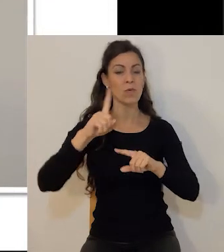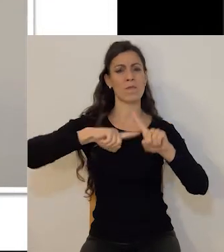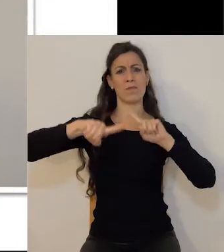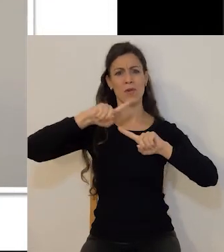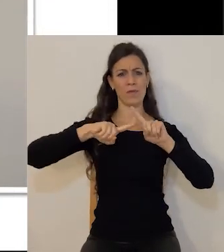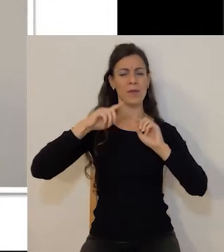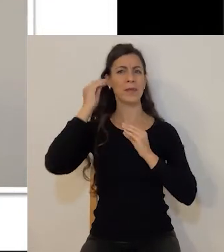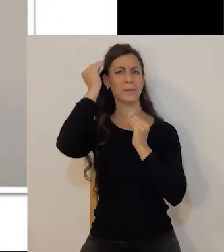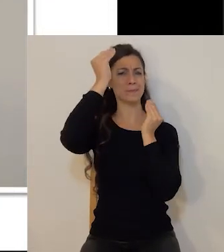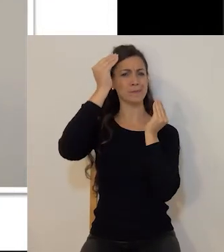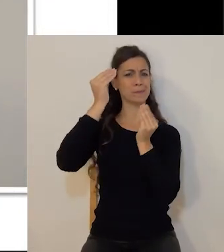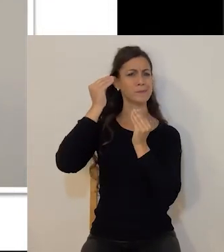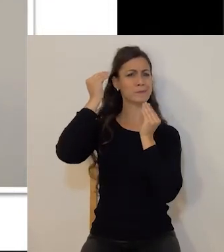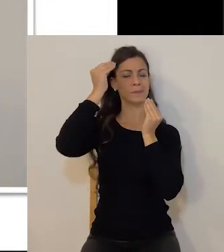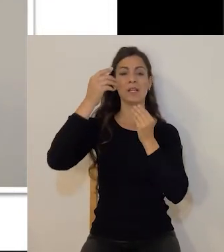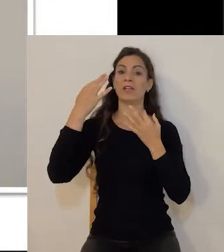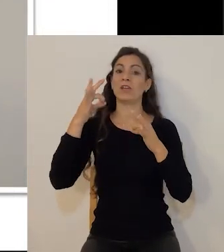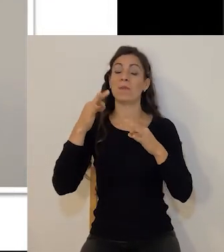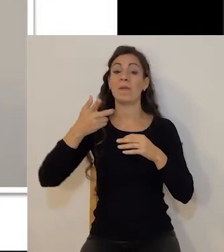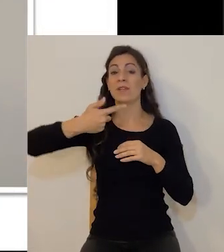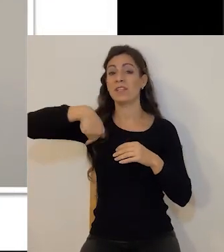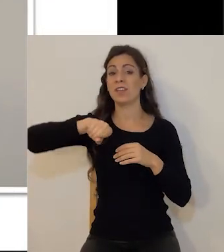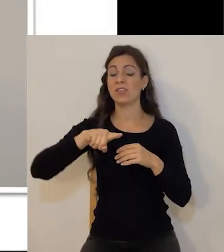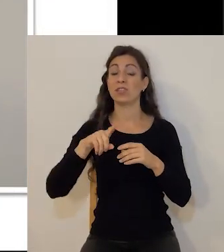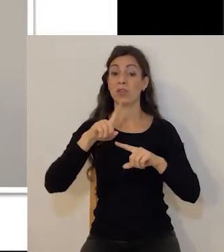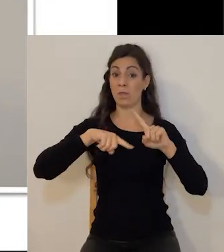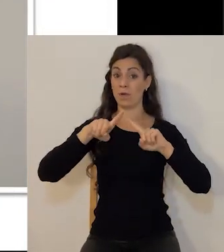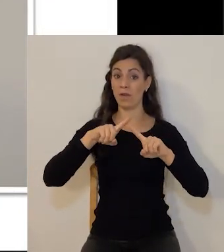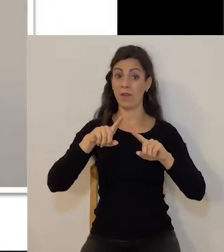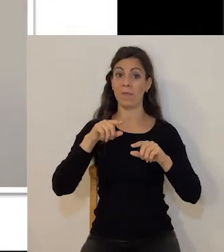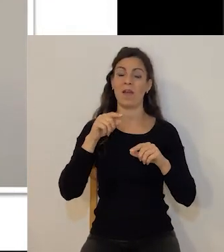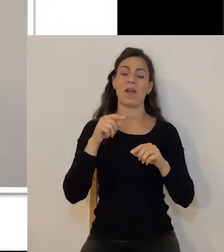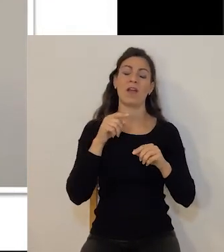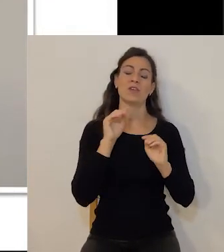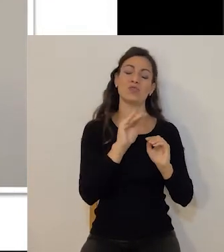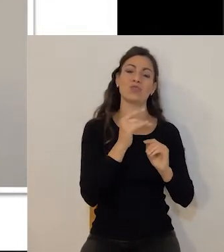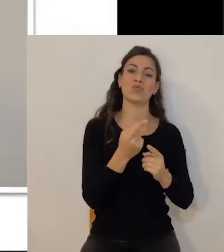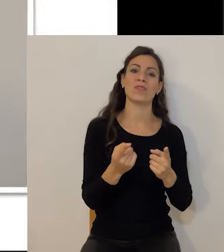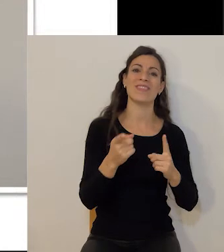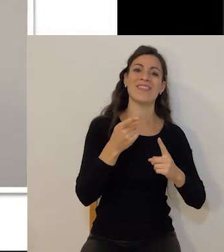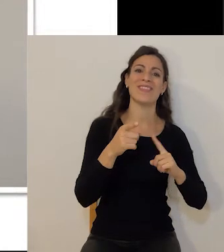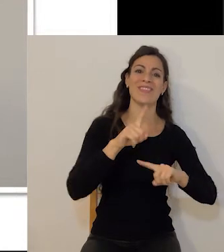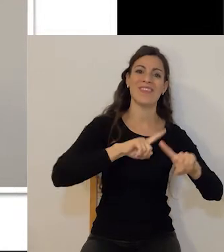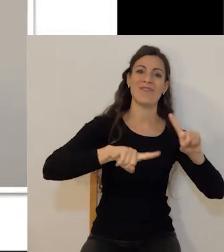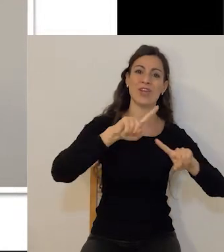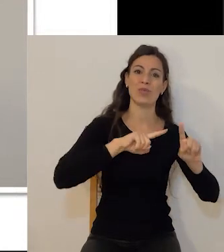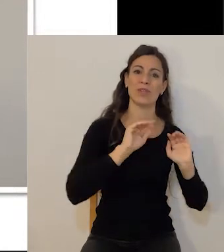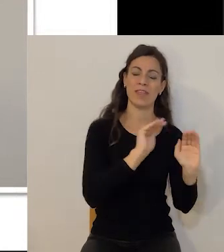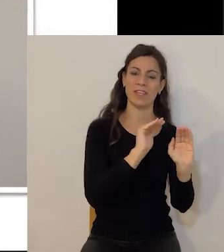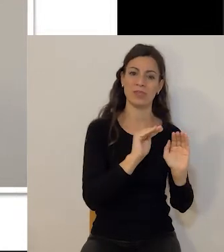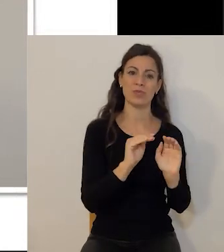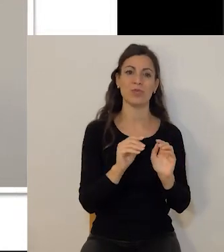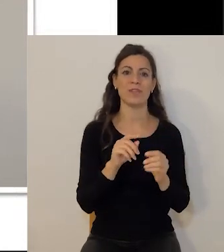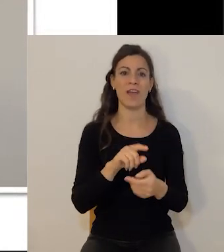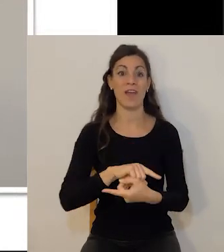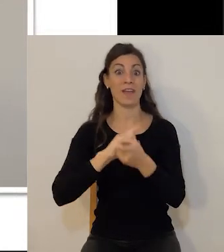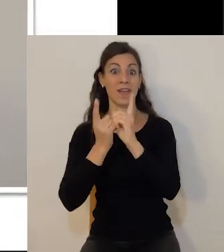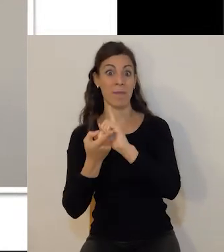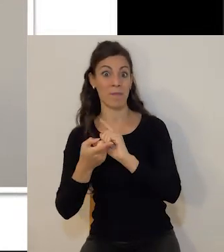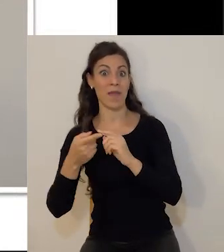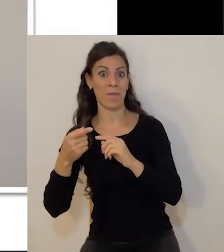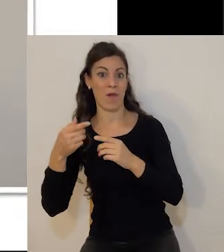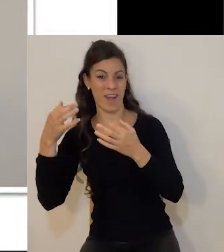un problema que normalmente hacemos que sea real, de sus dificultades y cómo la unión de